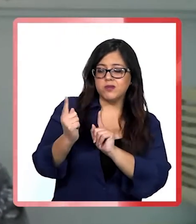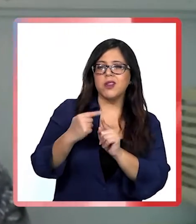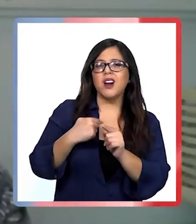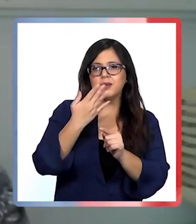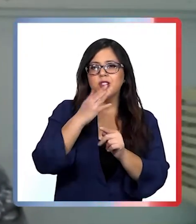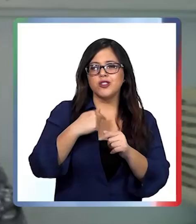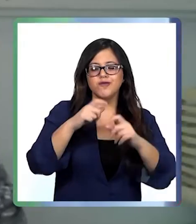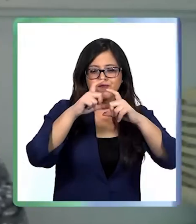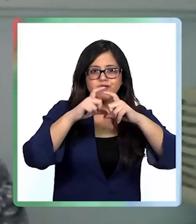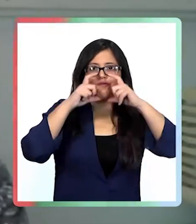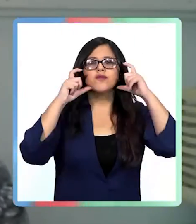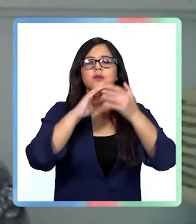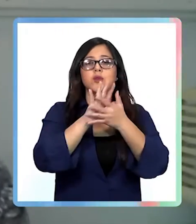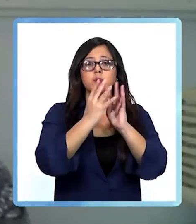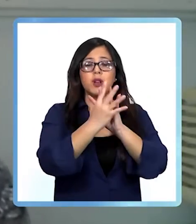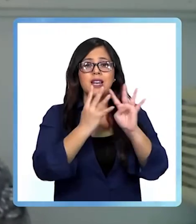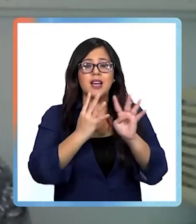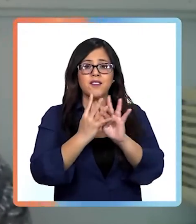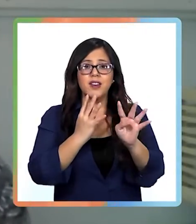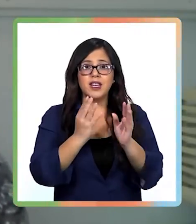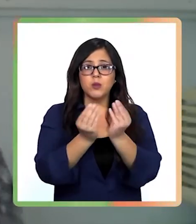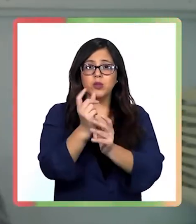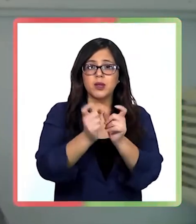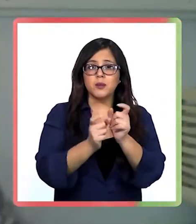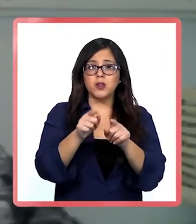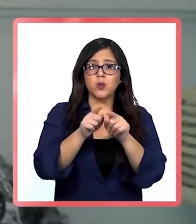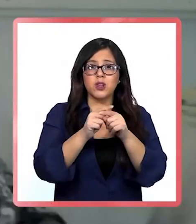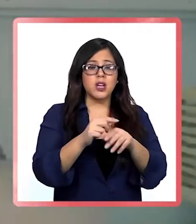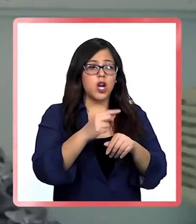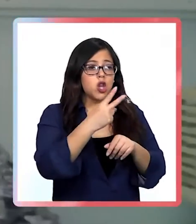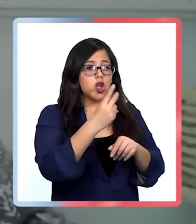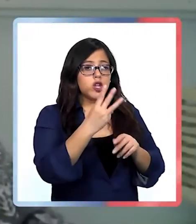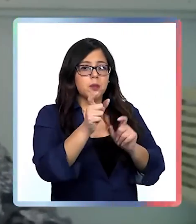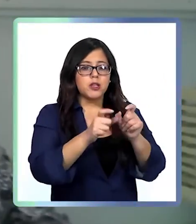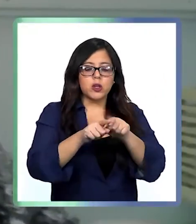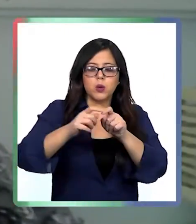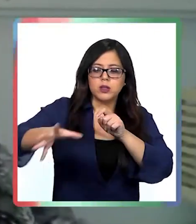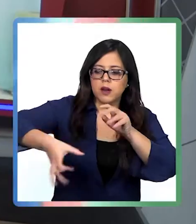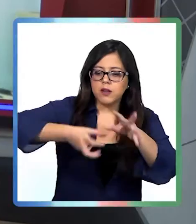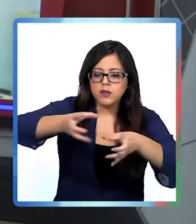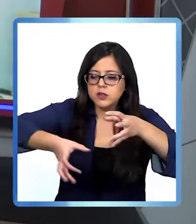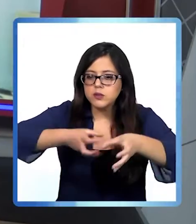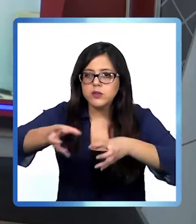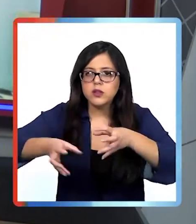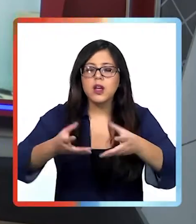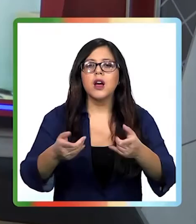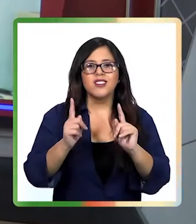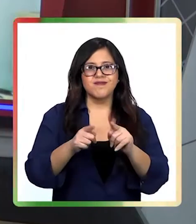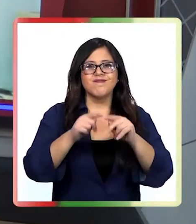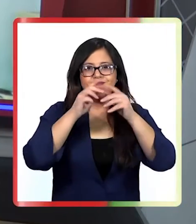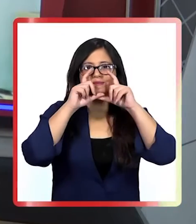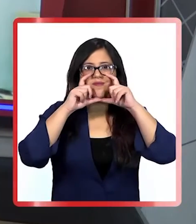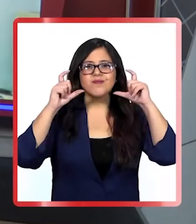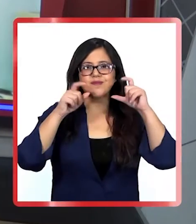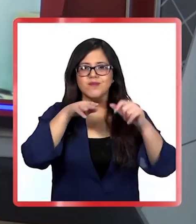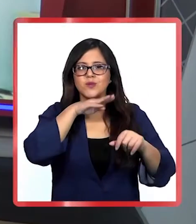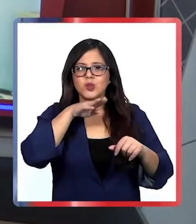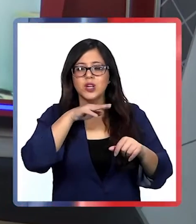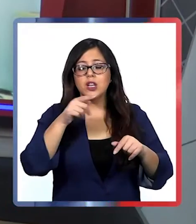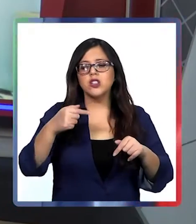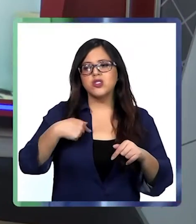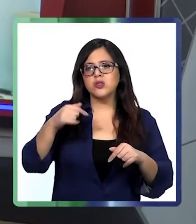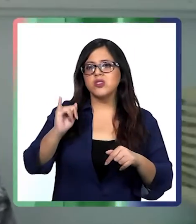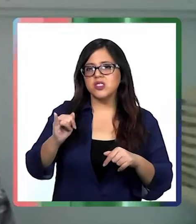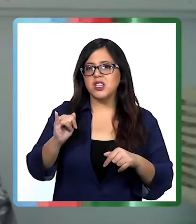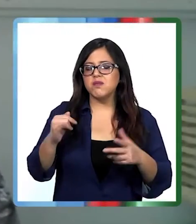simple. Por lo tanto, en las ferias, si hay aglomeraciones, si van a entrar en un puesto 2 o 3 personas encima, hay que usarla. Ahora, yo la usaría de